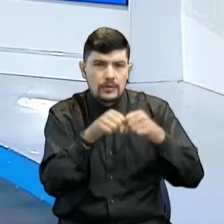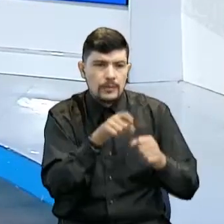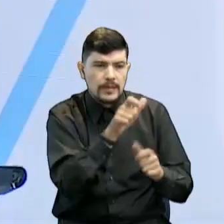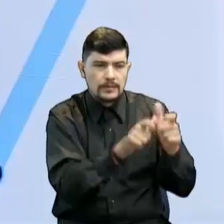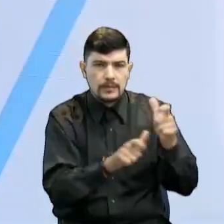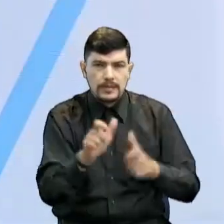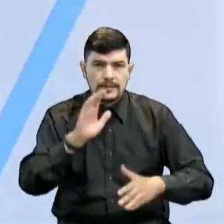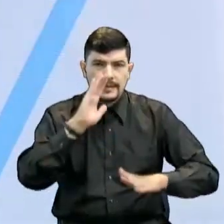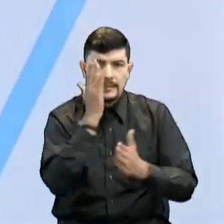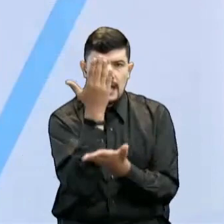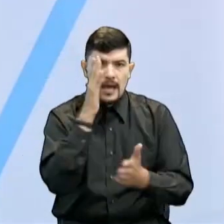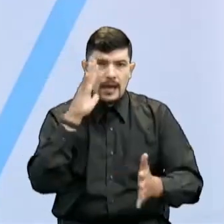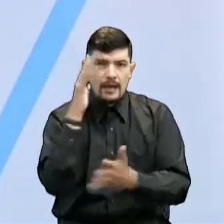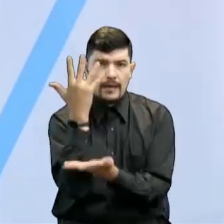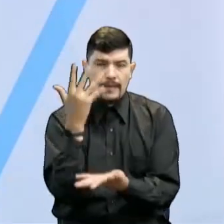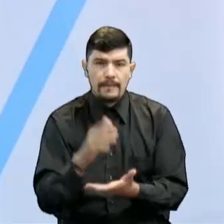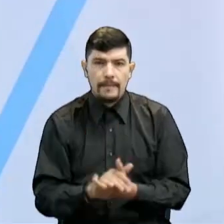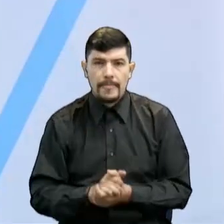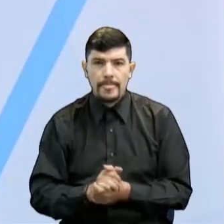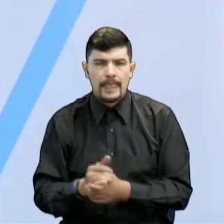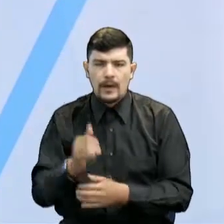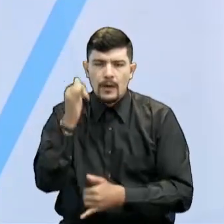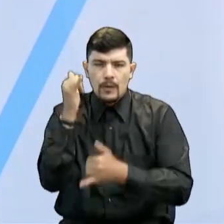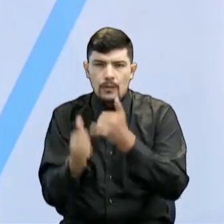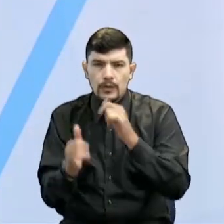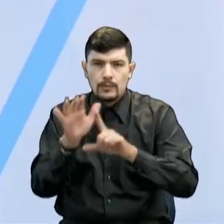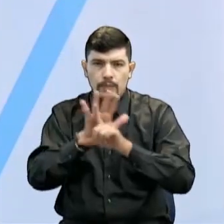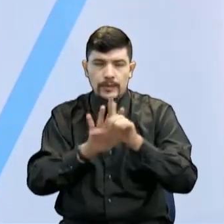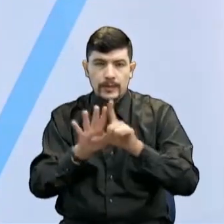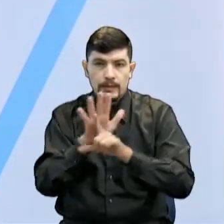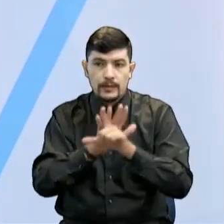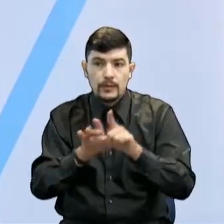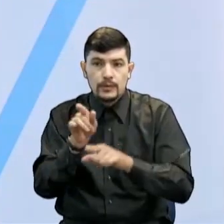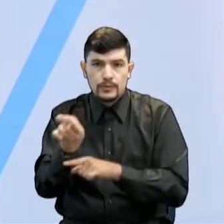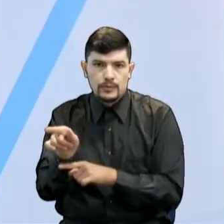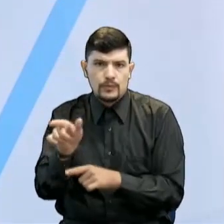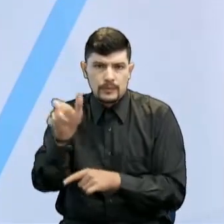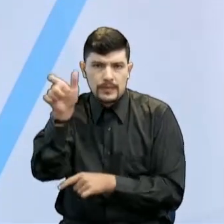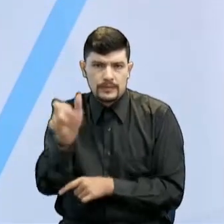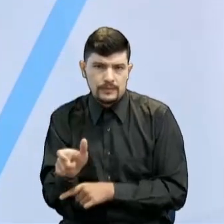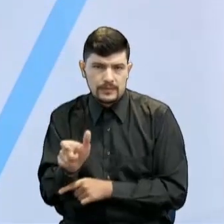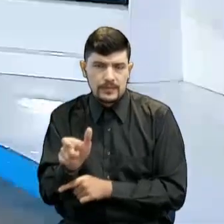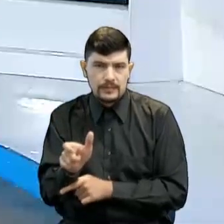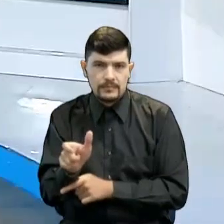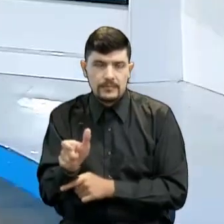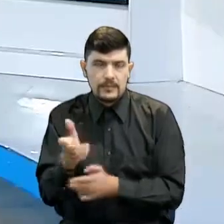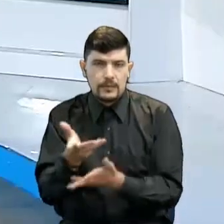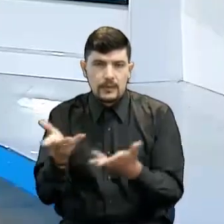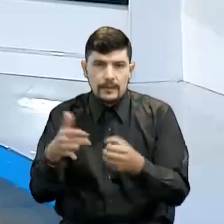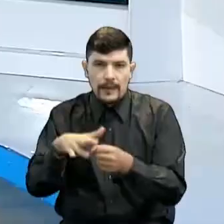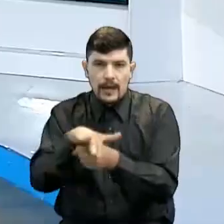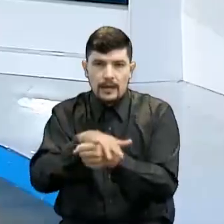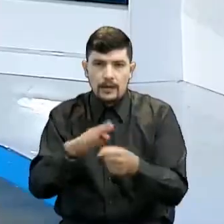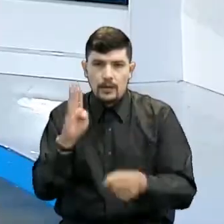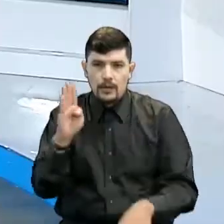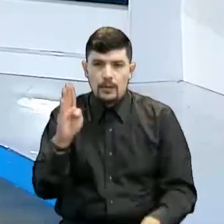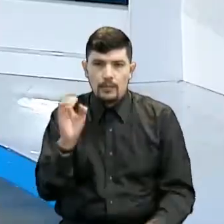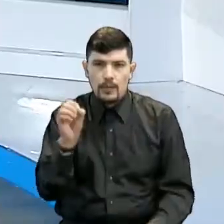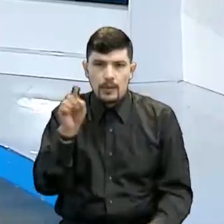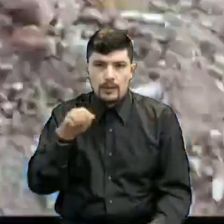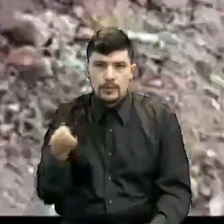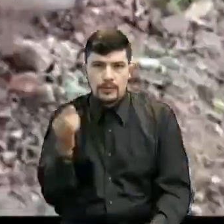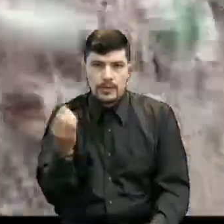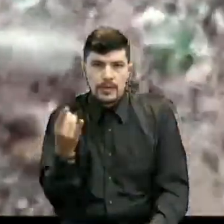Y finalizamos nuestro lente ciudadano de hoy con la siguiente denuncia que hace un habitante del sector de El Bosque, esto en el municipio de Florida